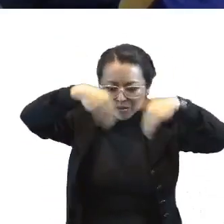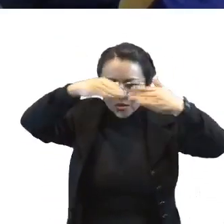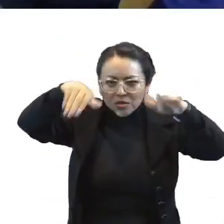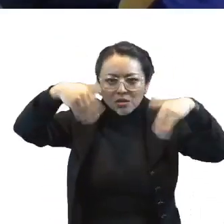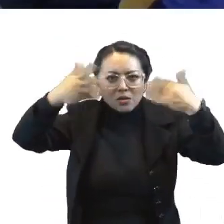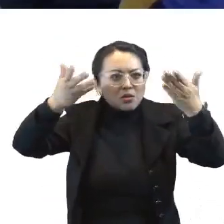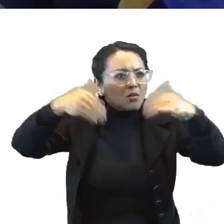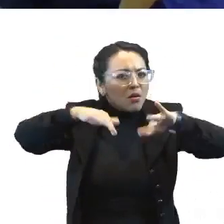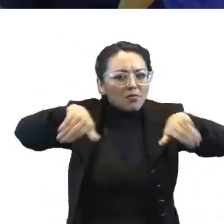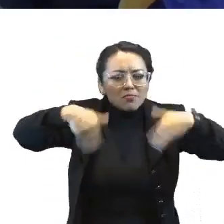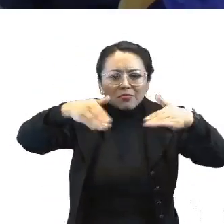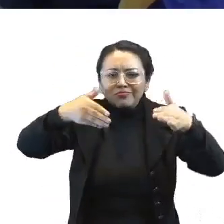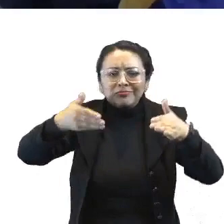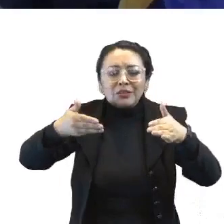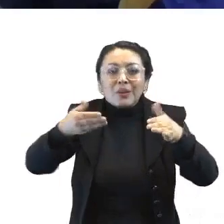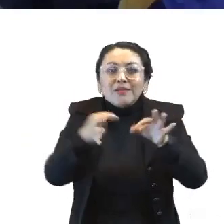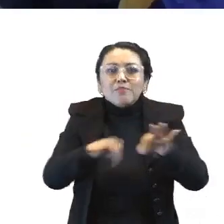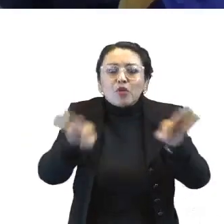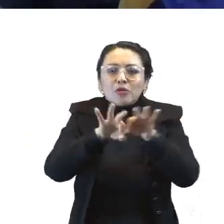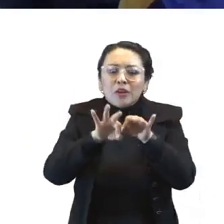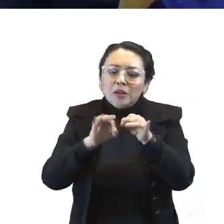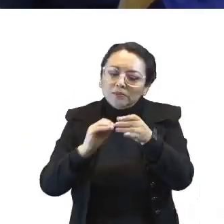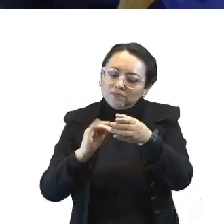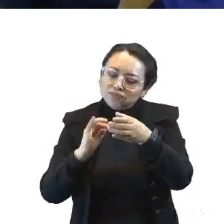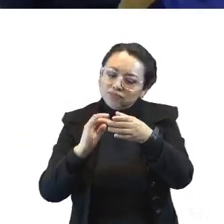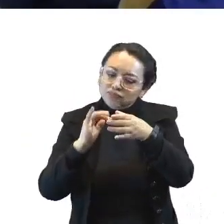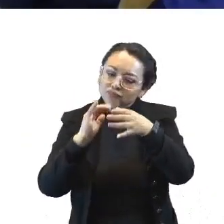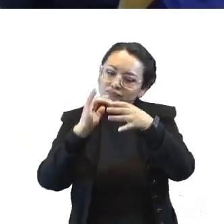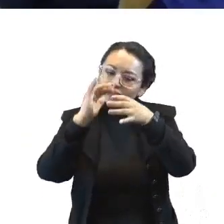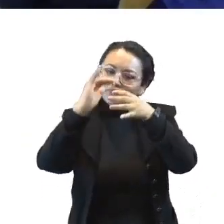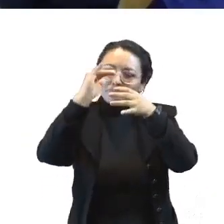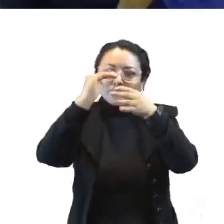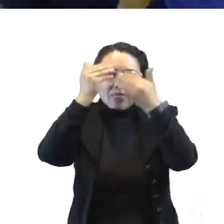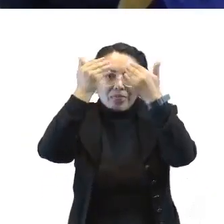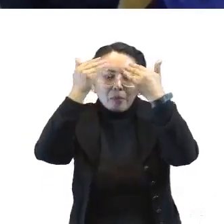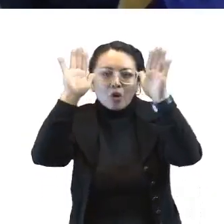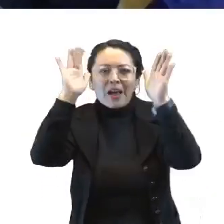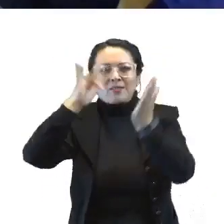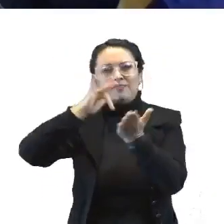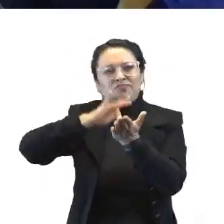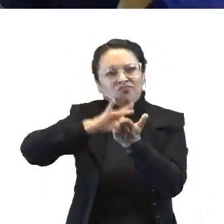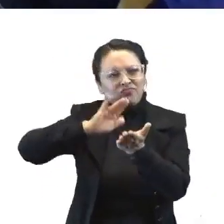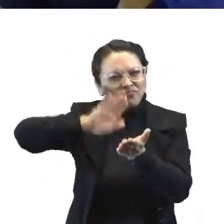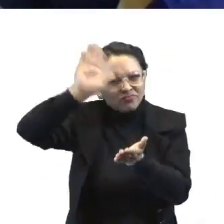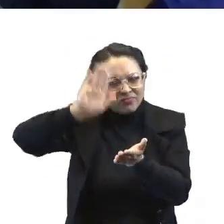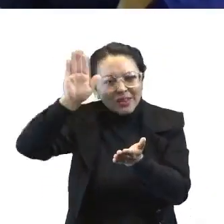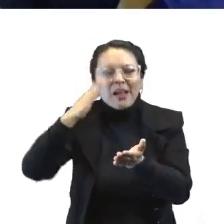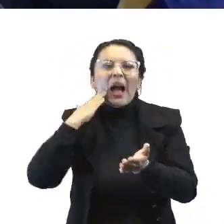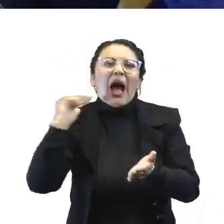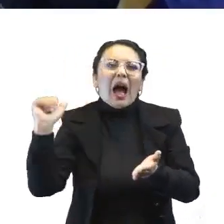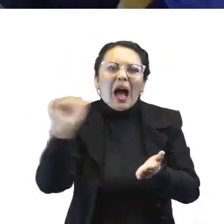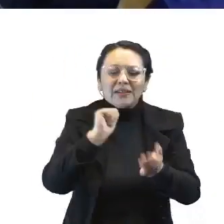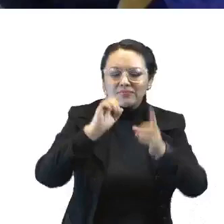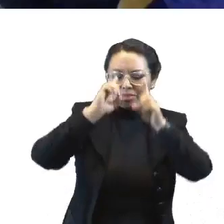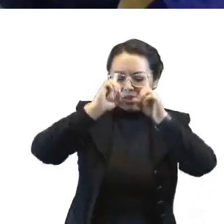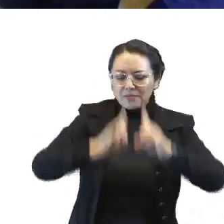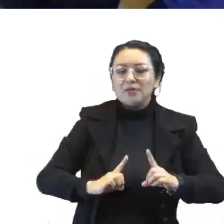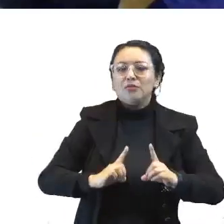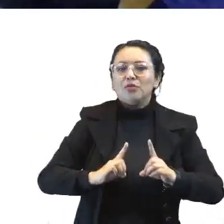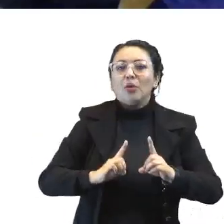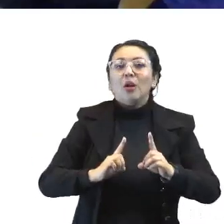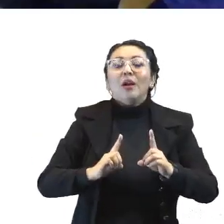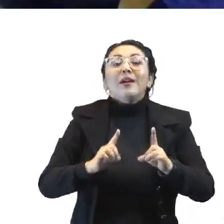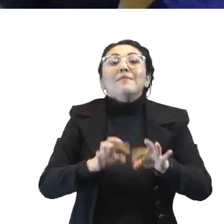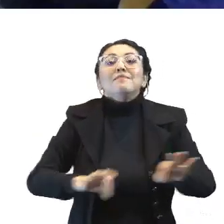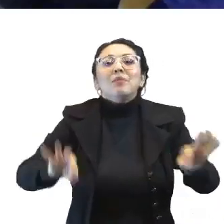llenar, garantizar la participación de las mujeres en los distintos escenarios de decisión, sobre todo los que comprometen la